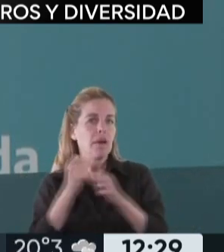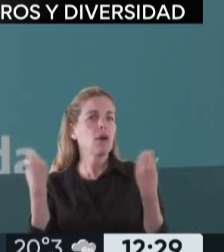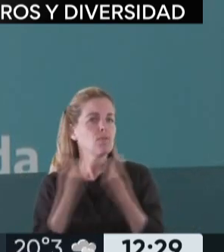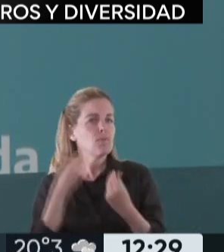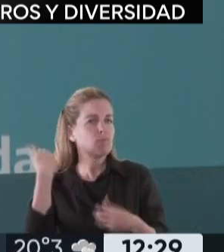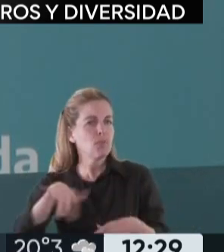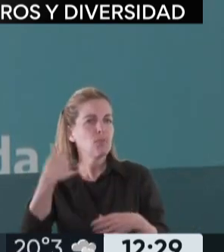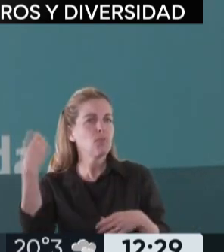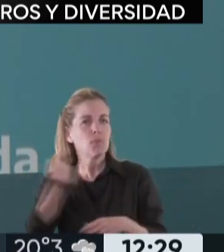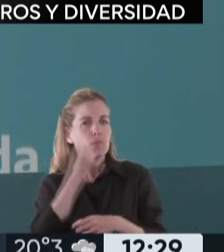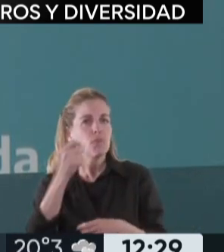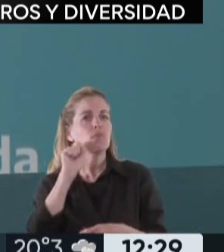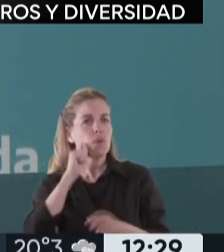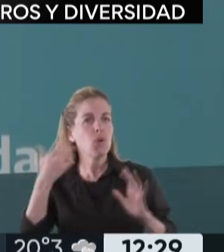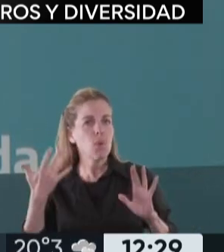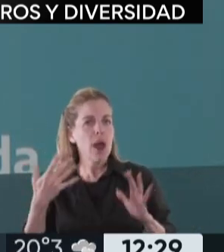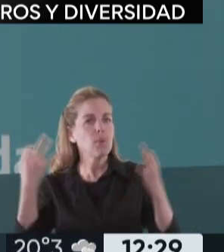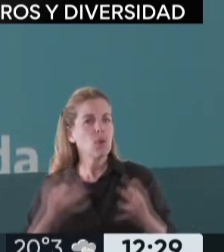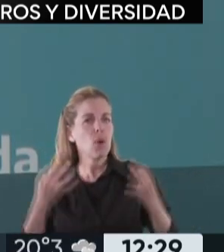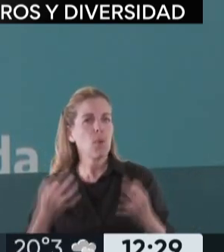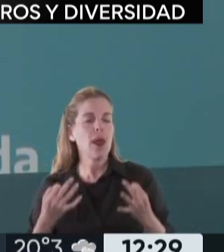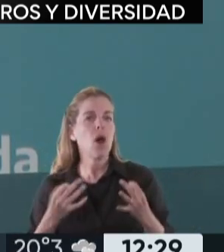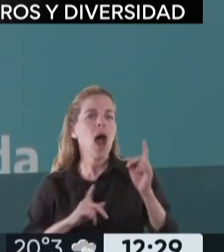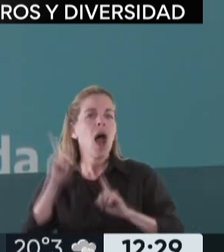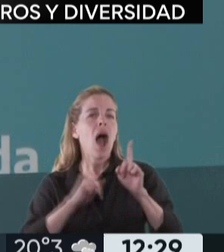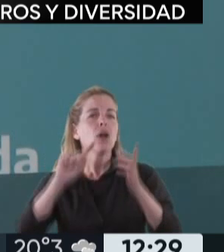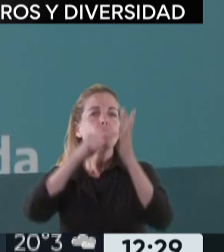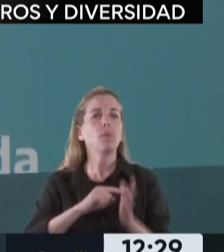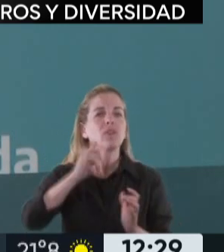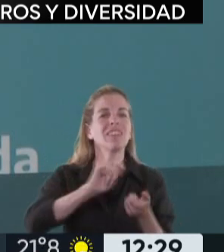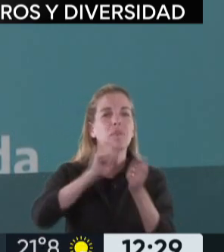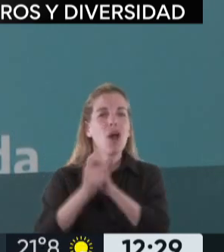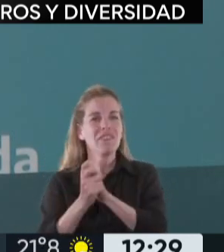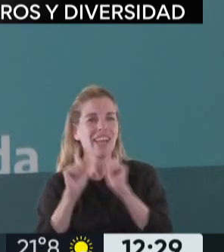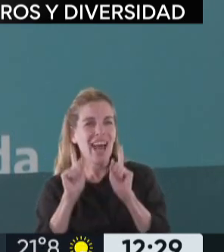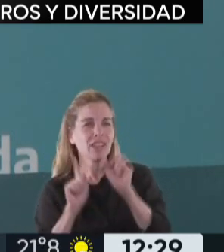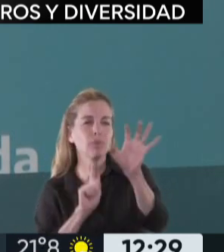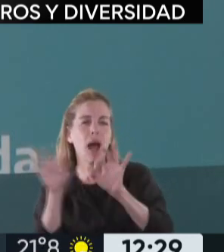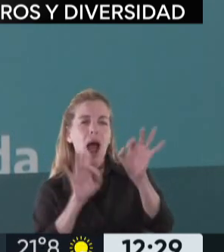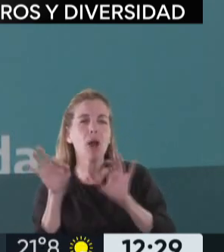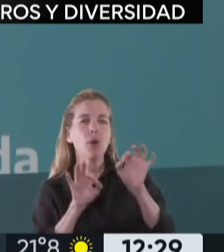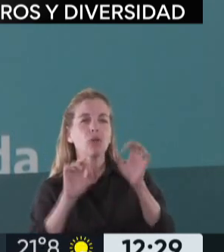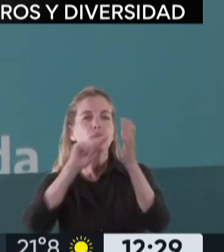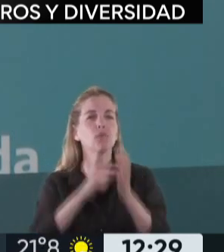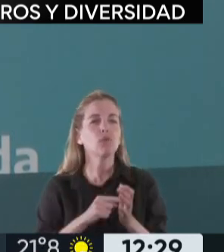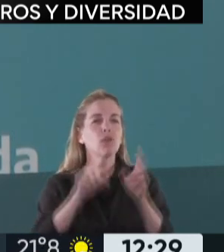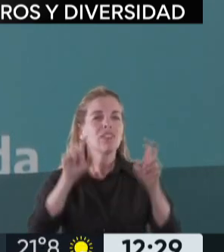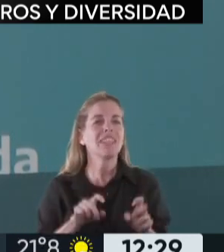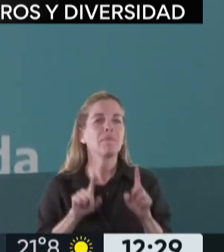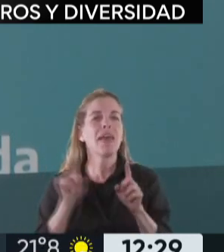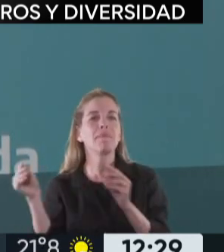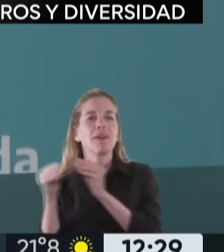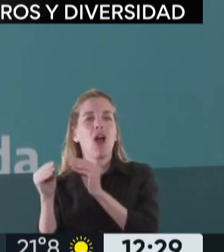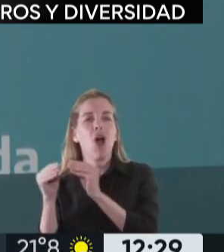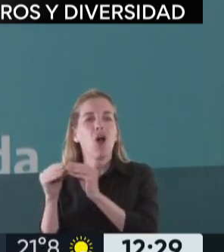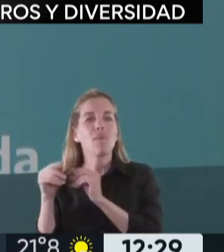trabajo. Vamos a revisar algunas cuestiones y retomo algunas palabras de mi